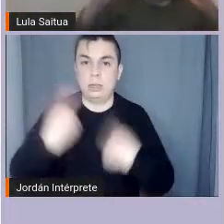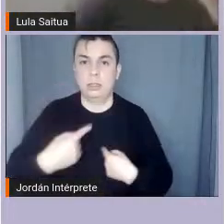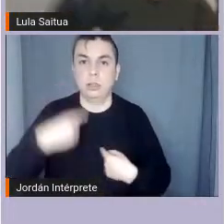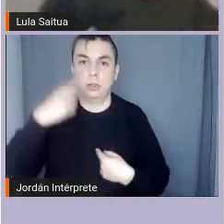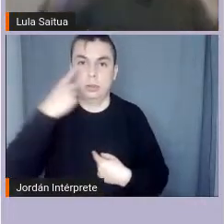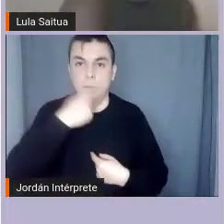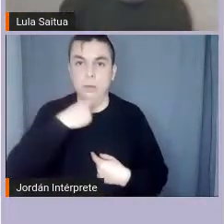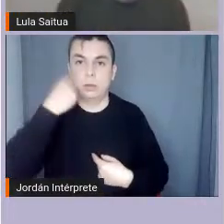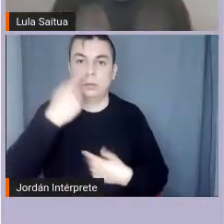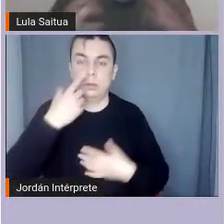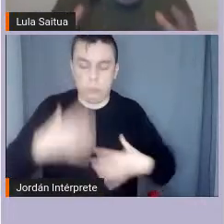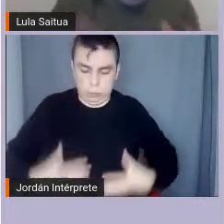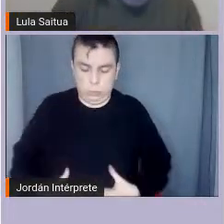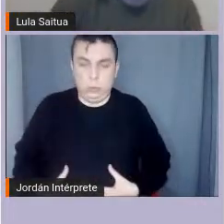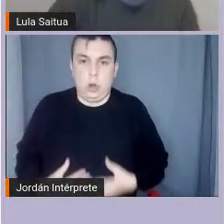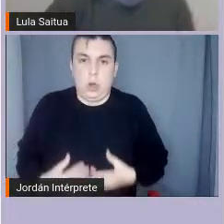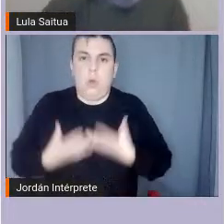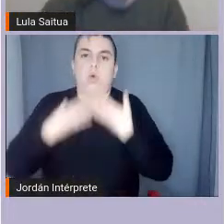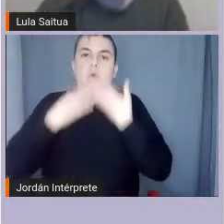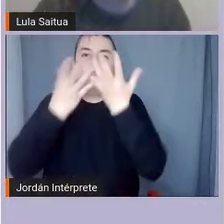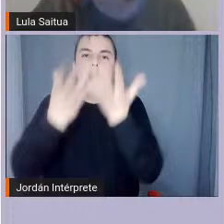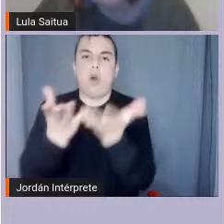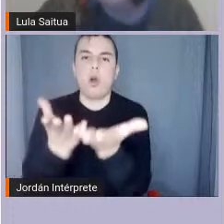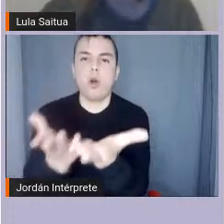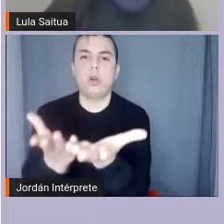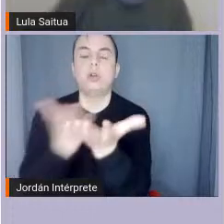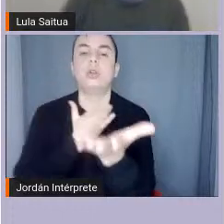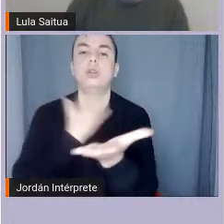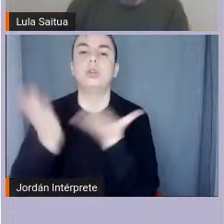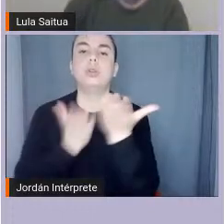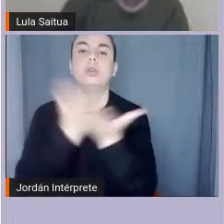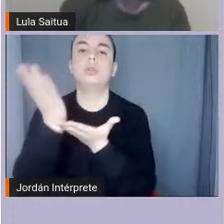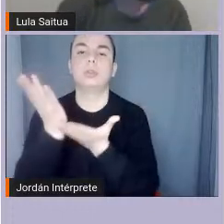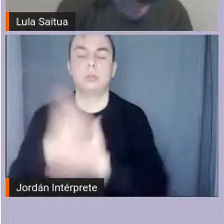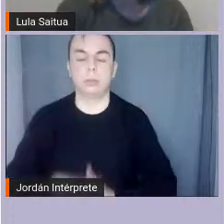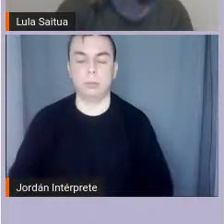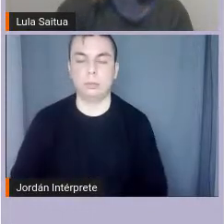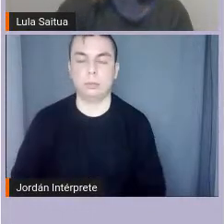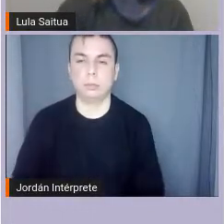es que hace, que hará que nosotros cantemos. ¿Otra lámina?